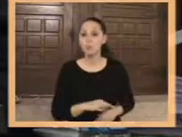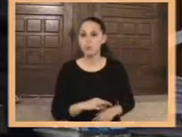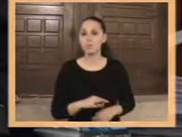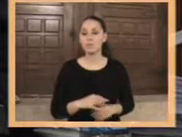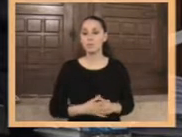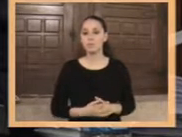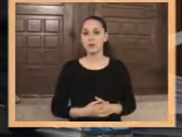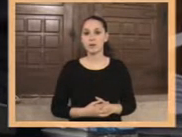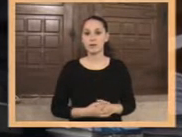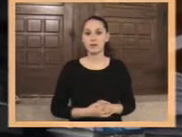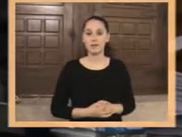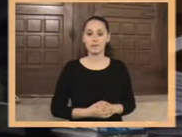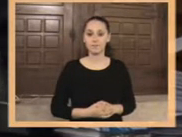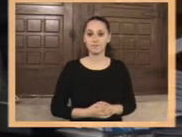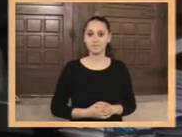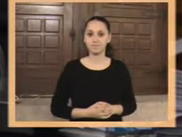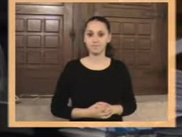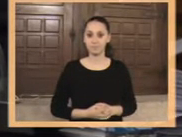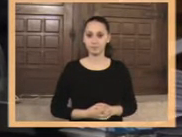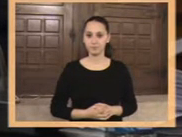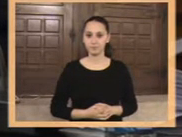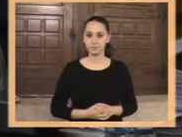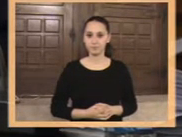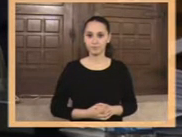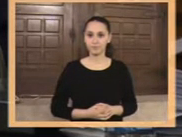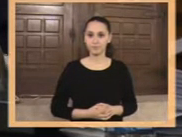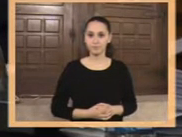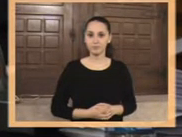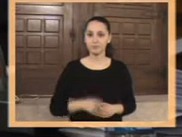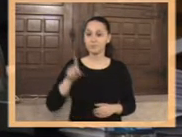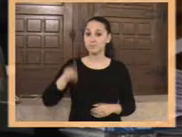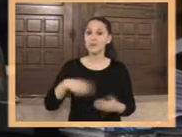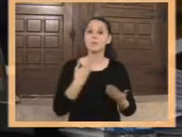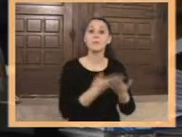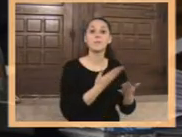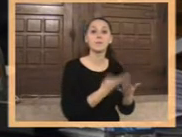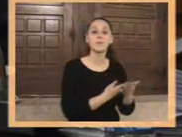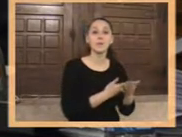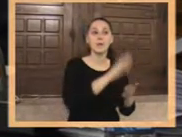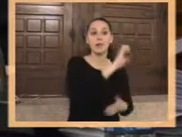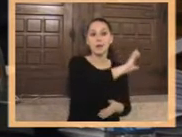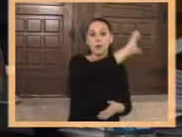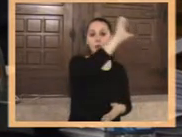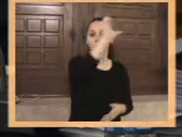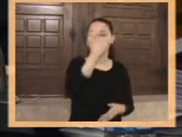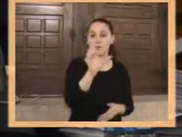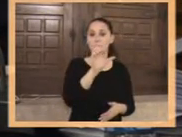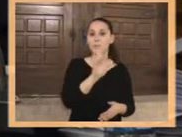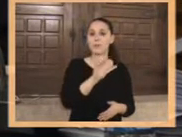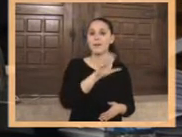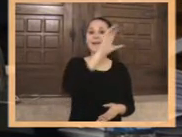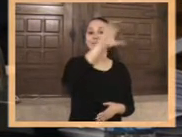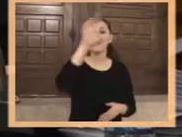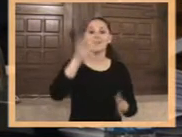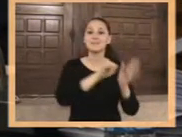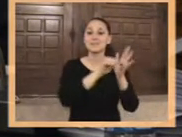interesadas, las políticas para su recepción y acogida. Instar a la Unión Europea y a sus Estados miembros a habilitar vías legales